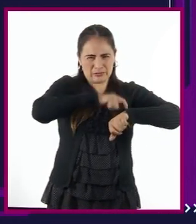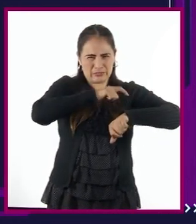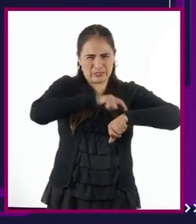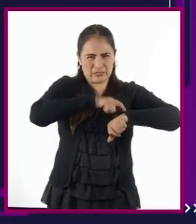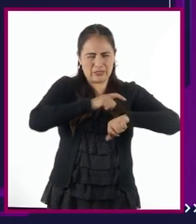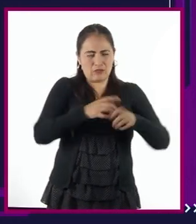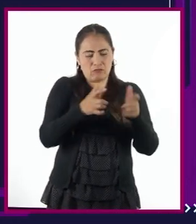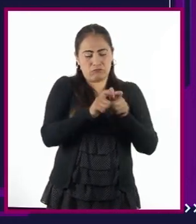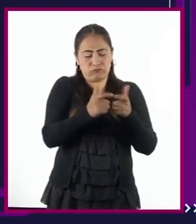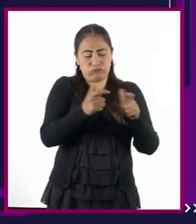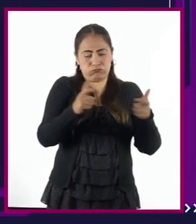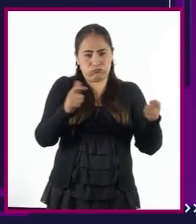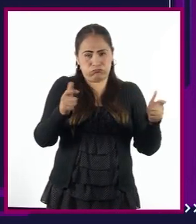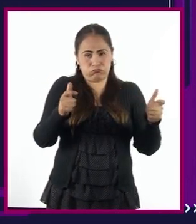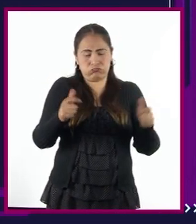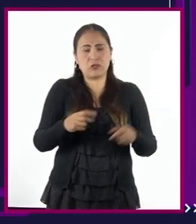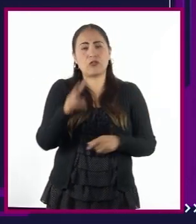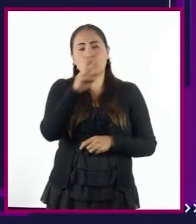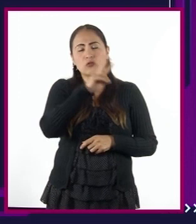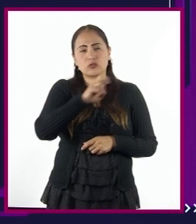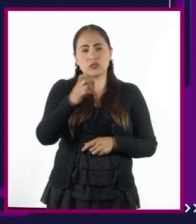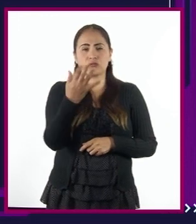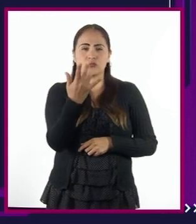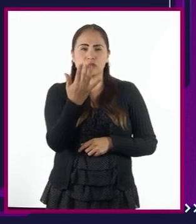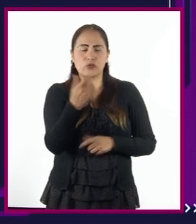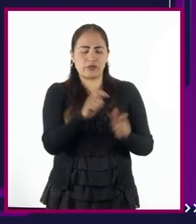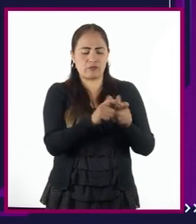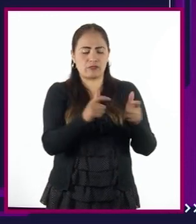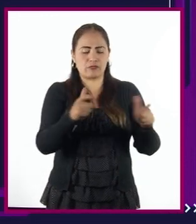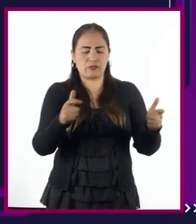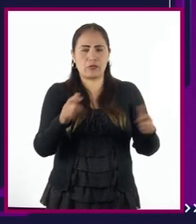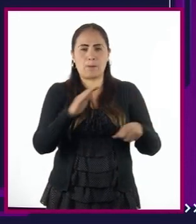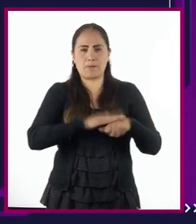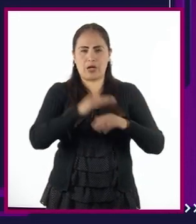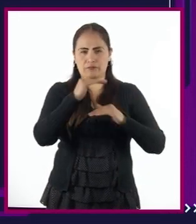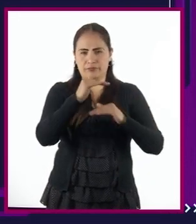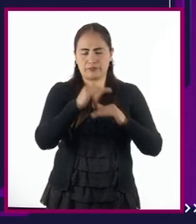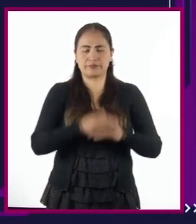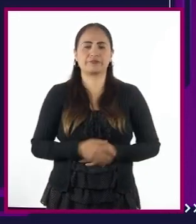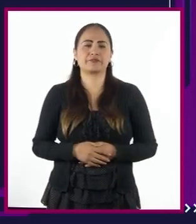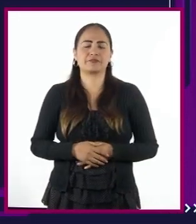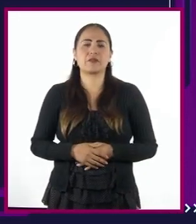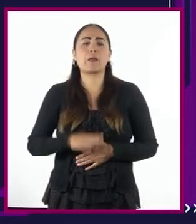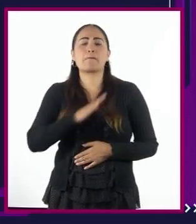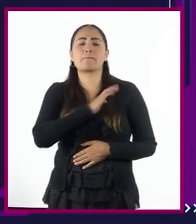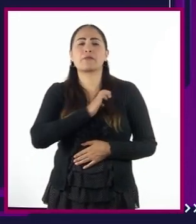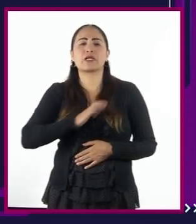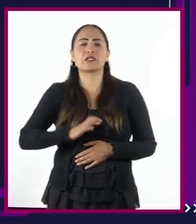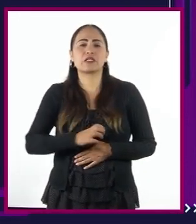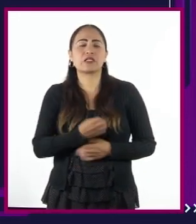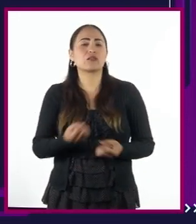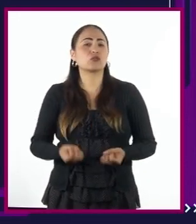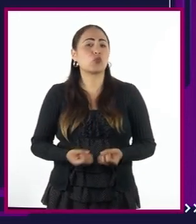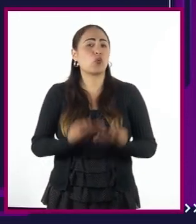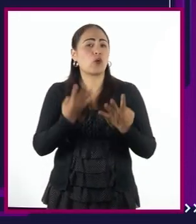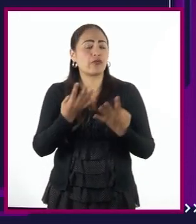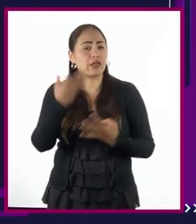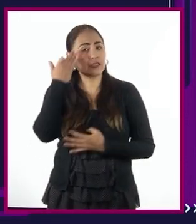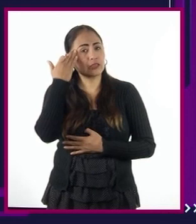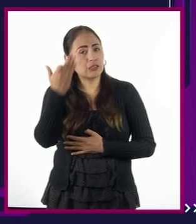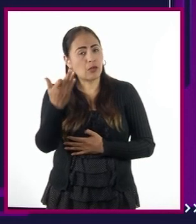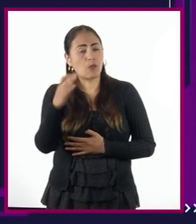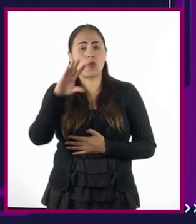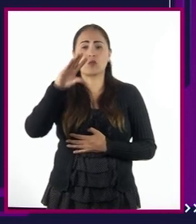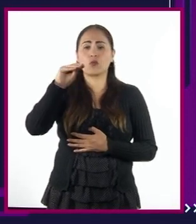ellas aumentó en 250. ¿Cuántas bacterias piensan que habrá al transcurrir